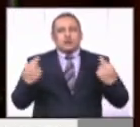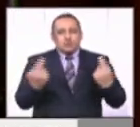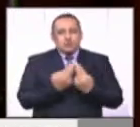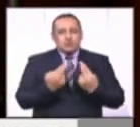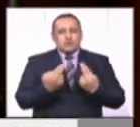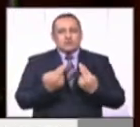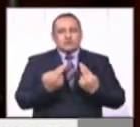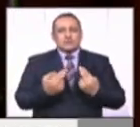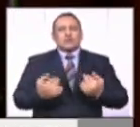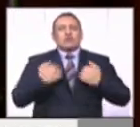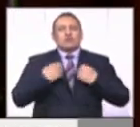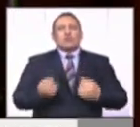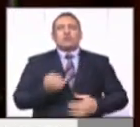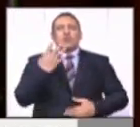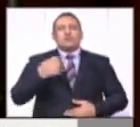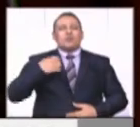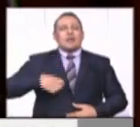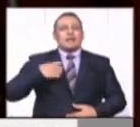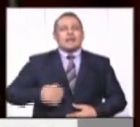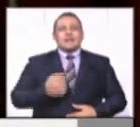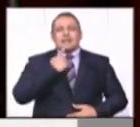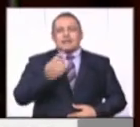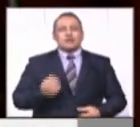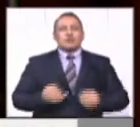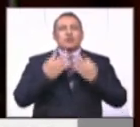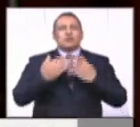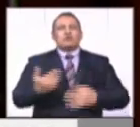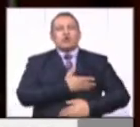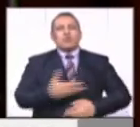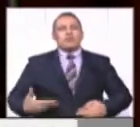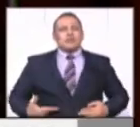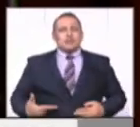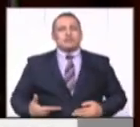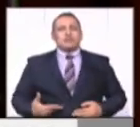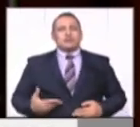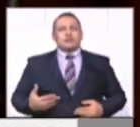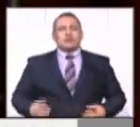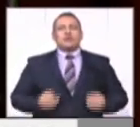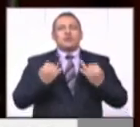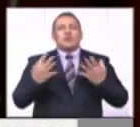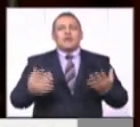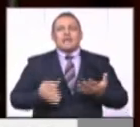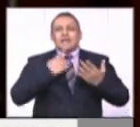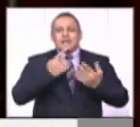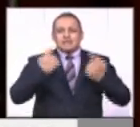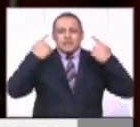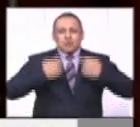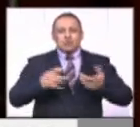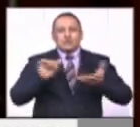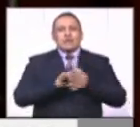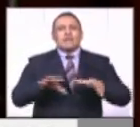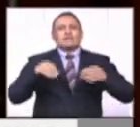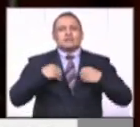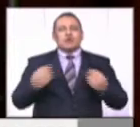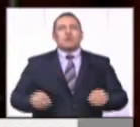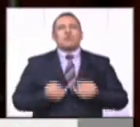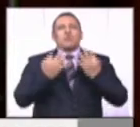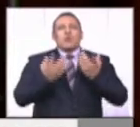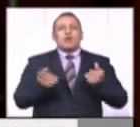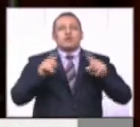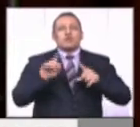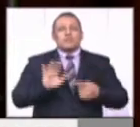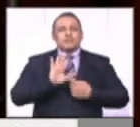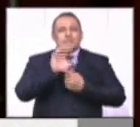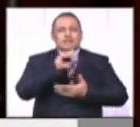sesiones Cuántos alcaldes sabían Cuántos gobernadores Cuál fue la el acuerdo que tomaban cuándo